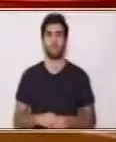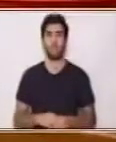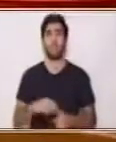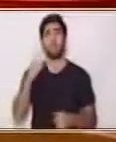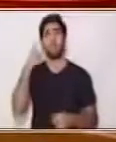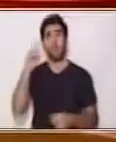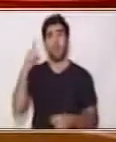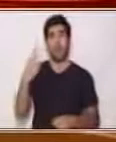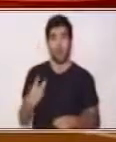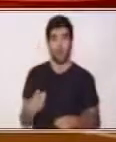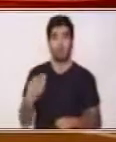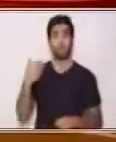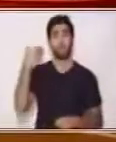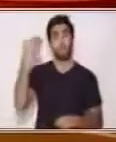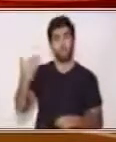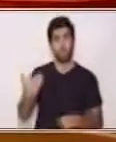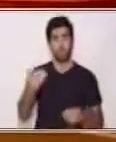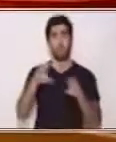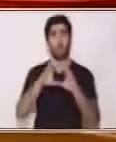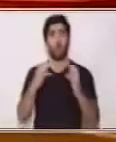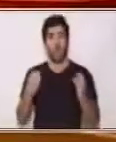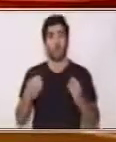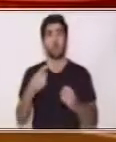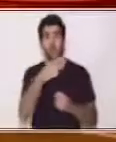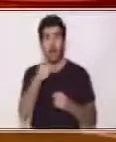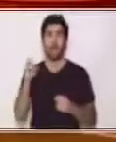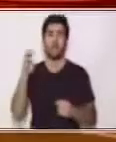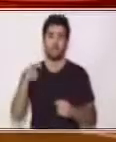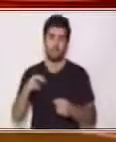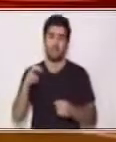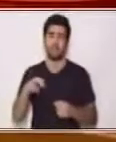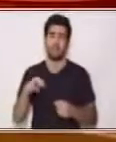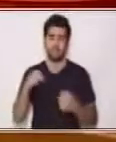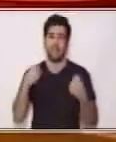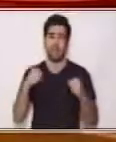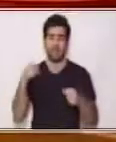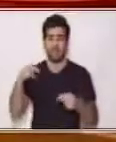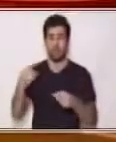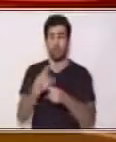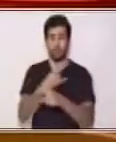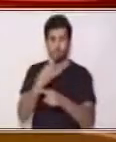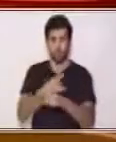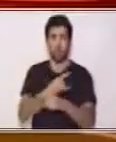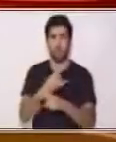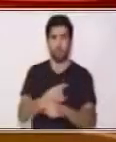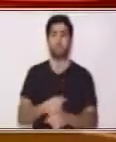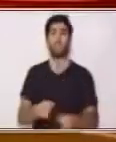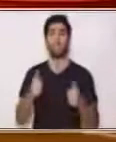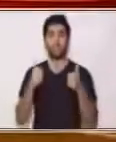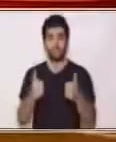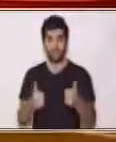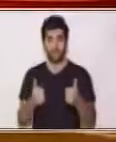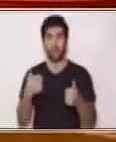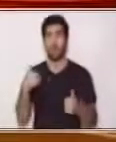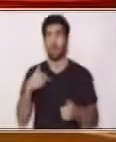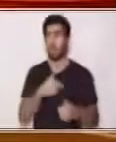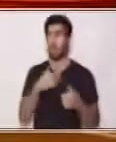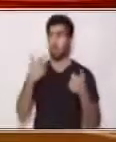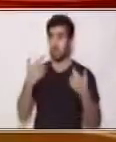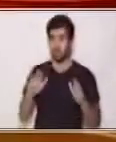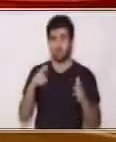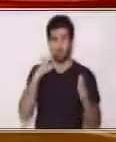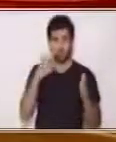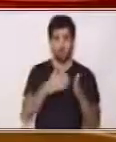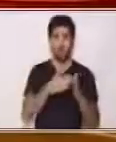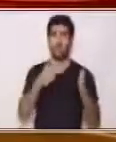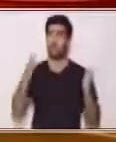para la próxima clase va a ser necesario que tengas tu pesa. Muy bien, ya que ya vimos el tema del